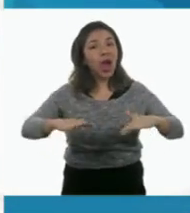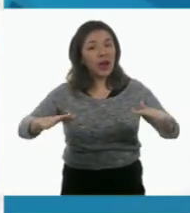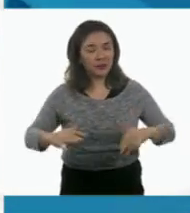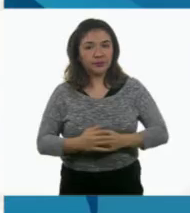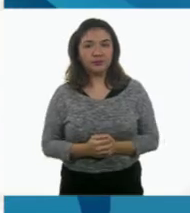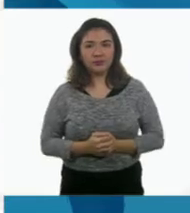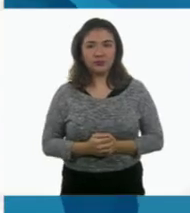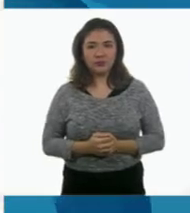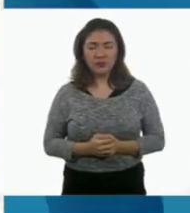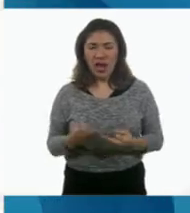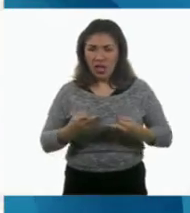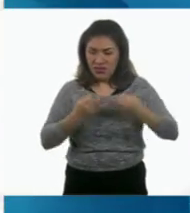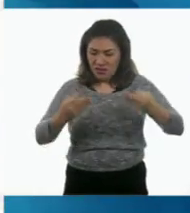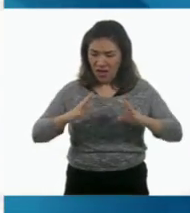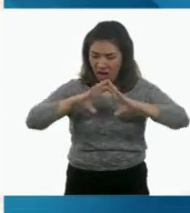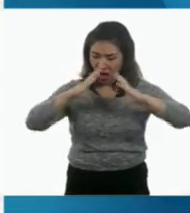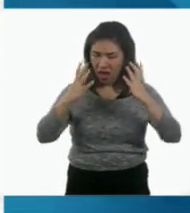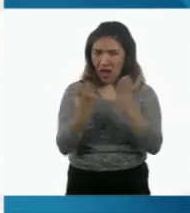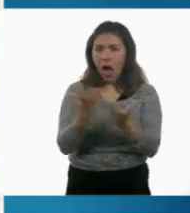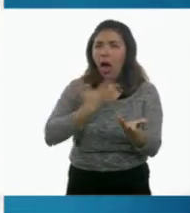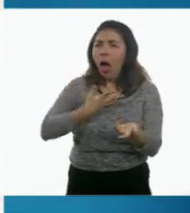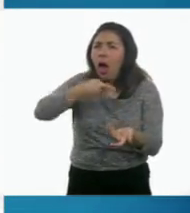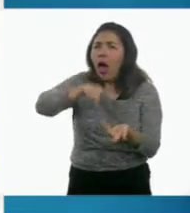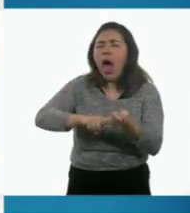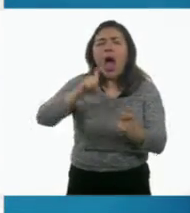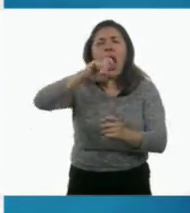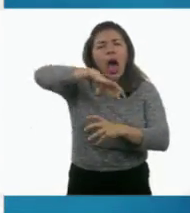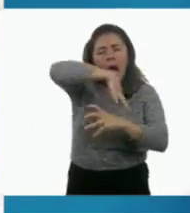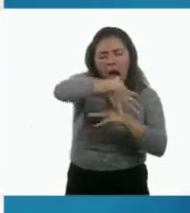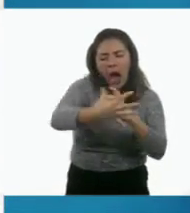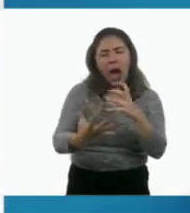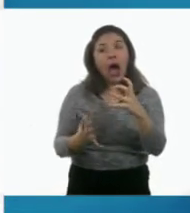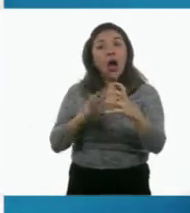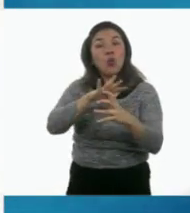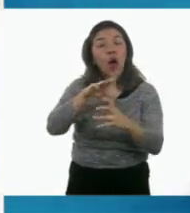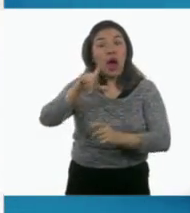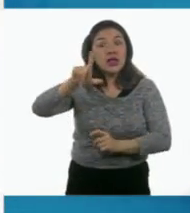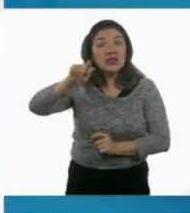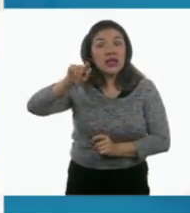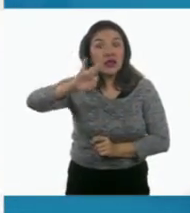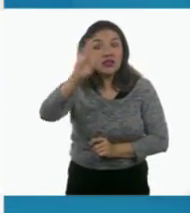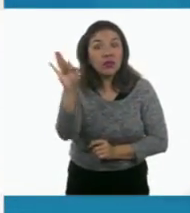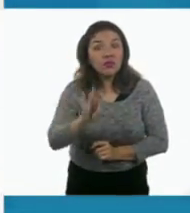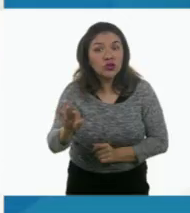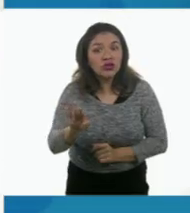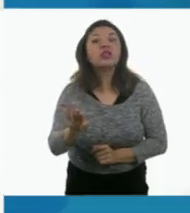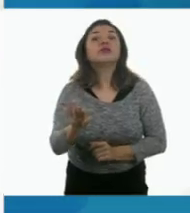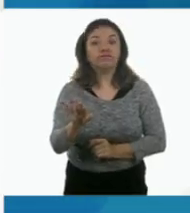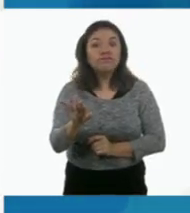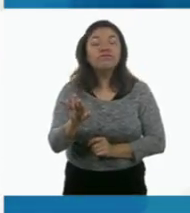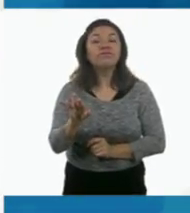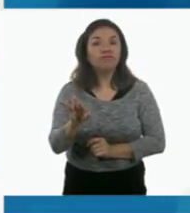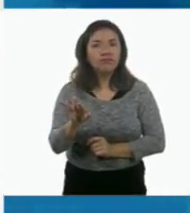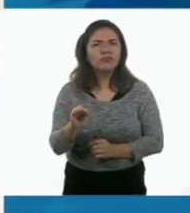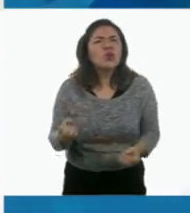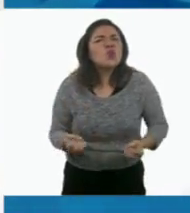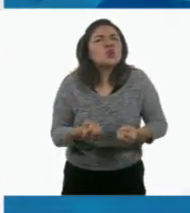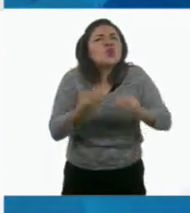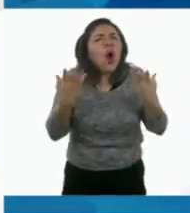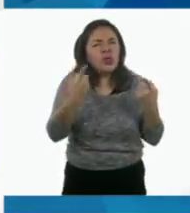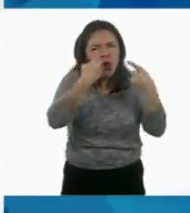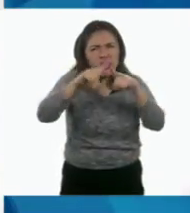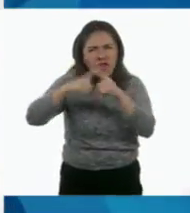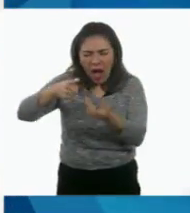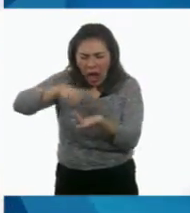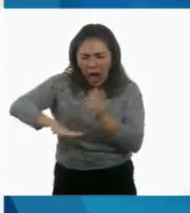La Tierra es un planeta cubierto por agua en un 70%. El número y variedad de